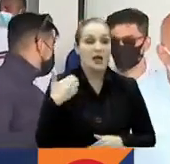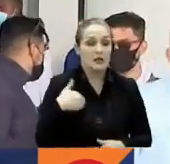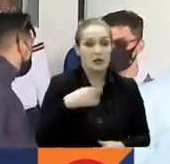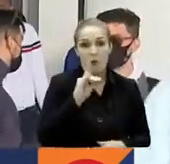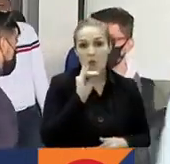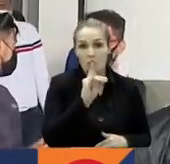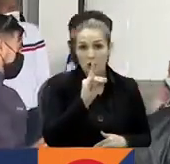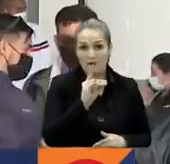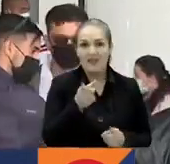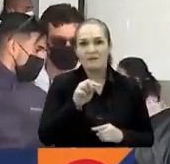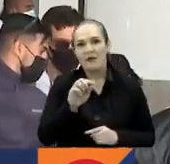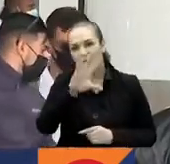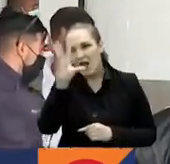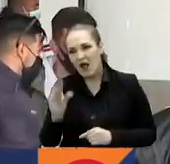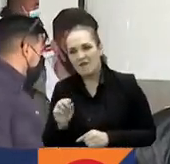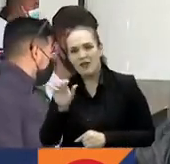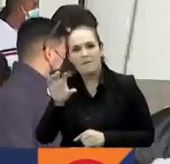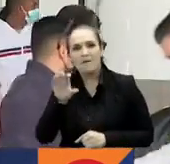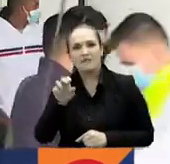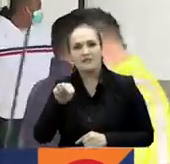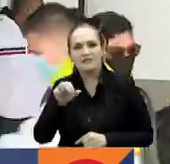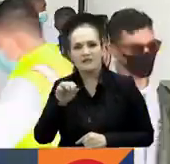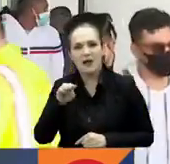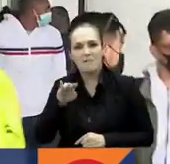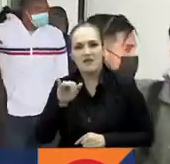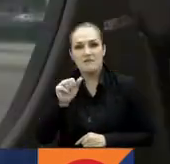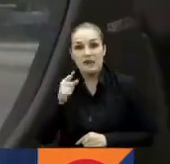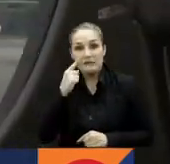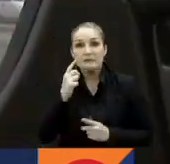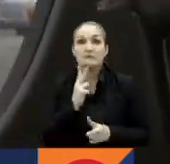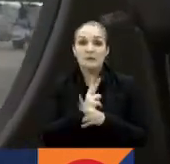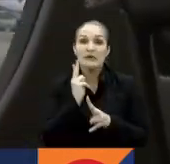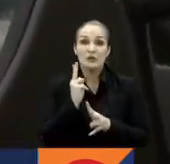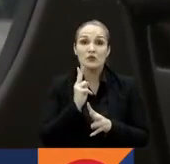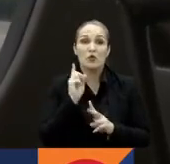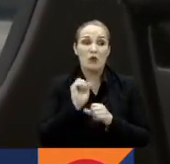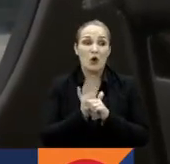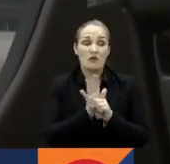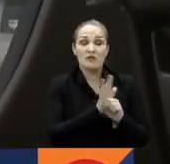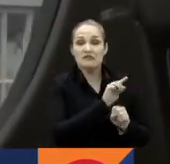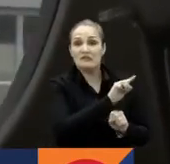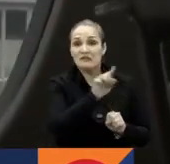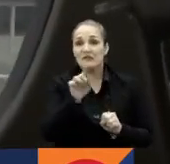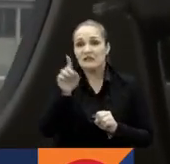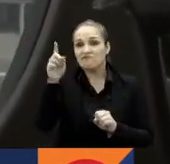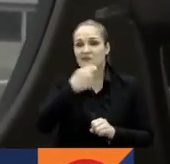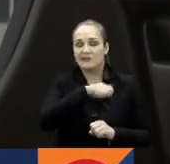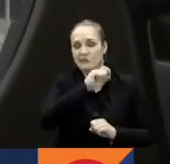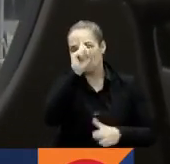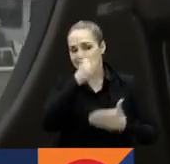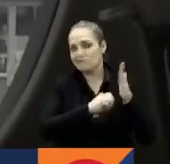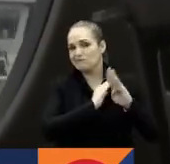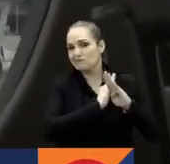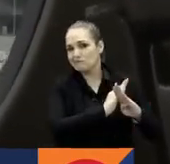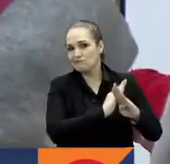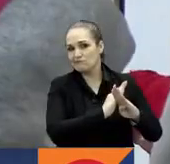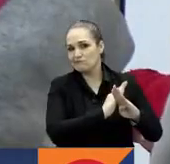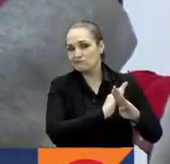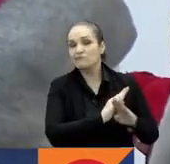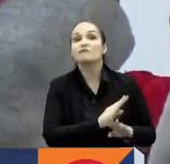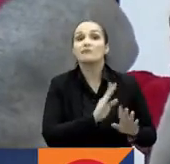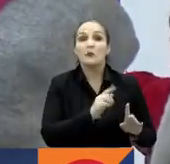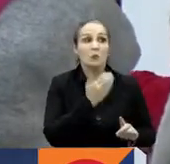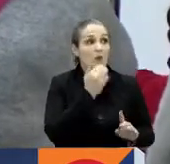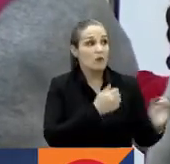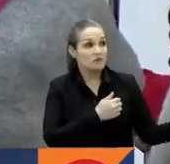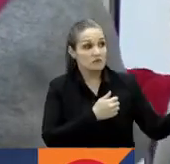y Namibia, países que fueron incluidos en la lista de alto riesgo por COVID. Durante la cuarentena se debe permanecer en un domicilio o